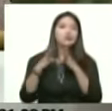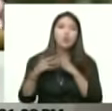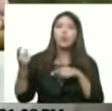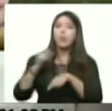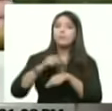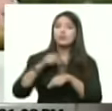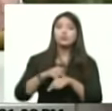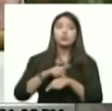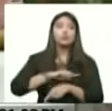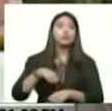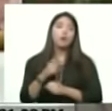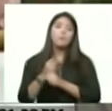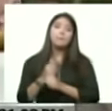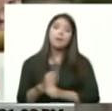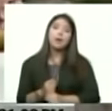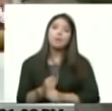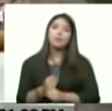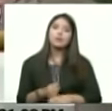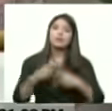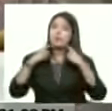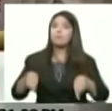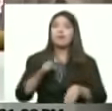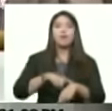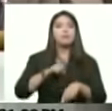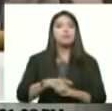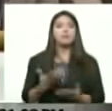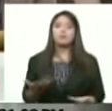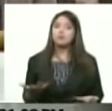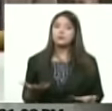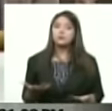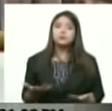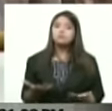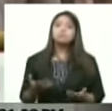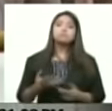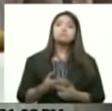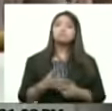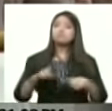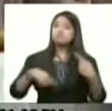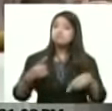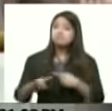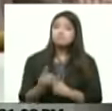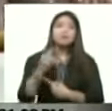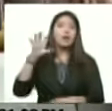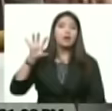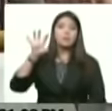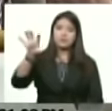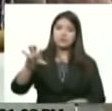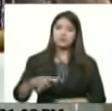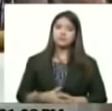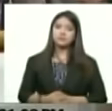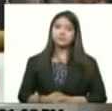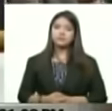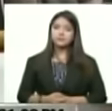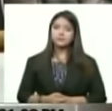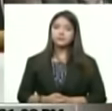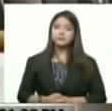esperamos son minutos perdidos que le hacen daño a la patria.